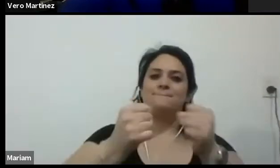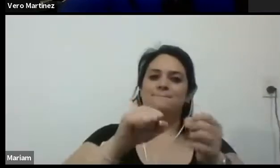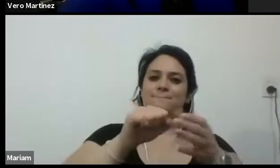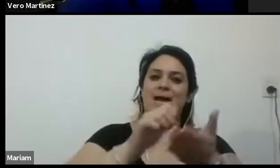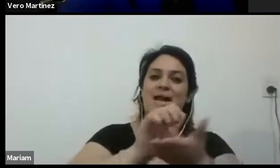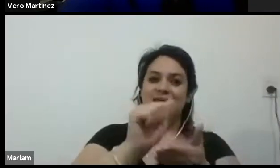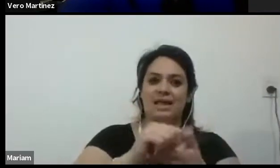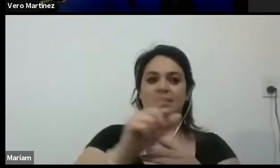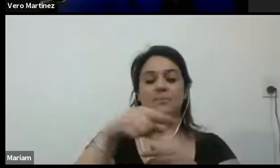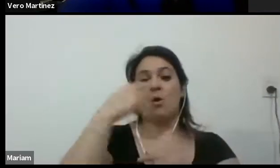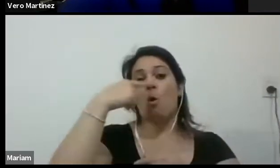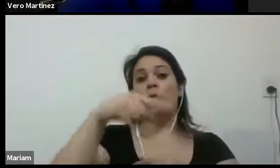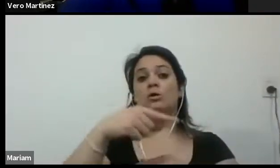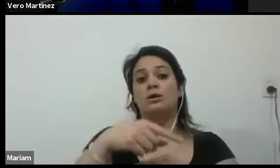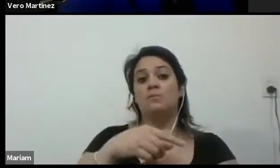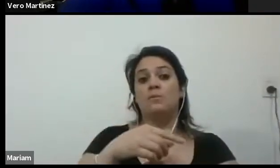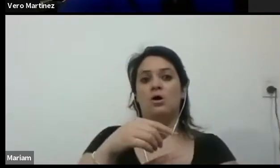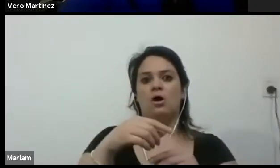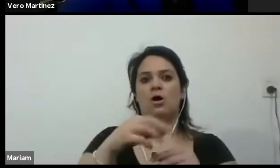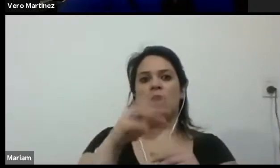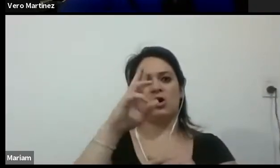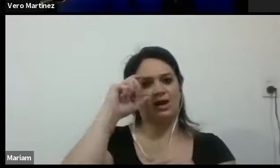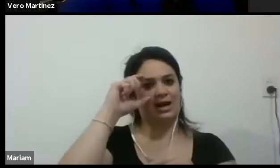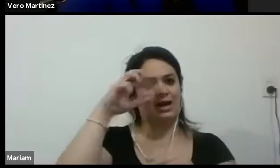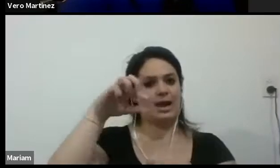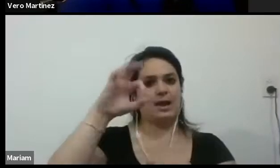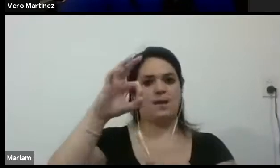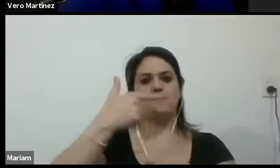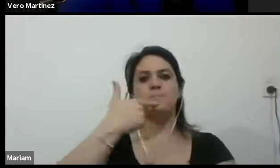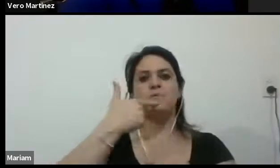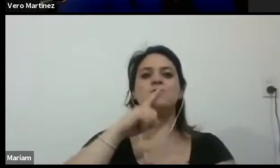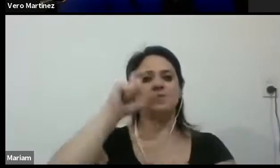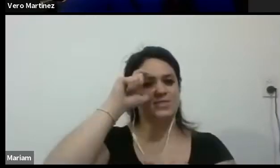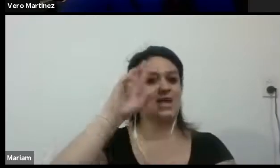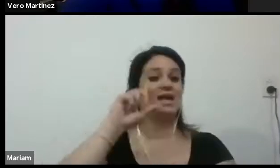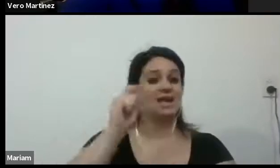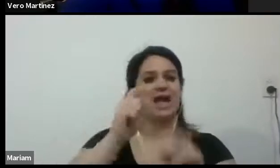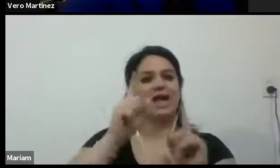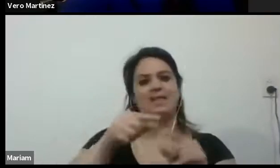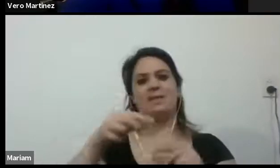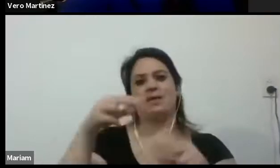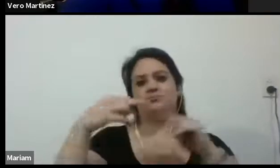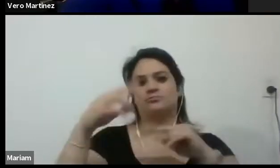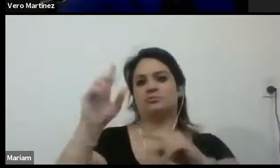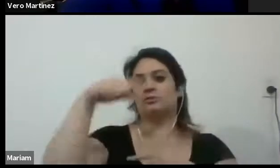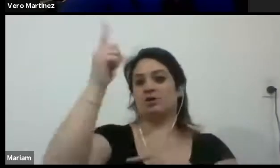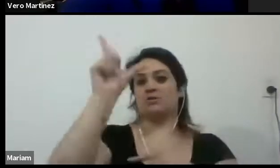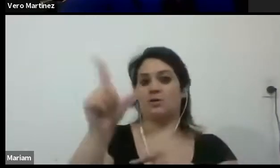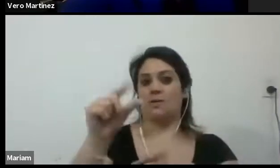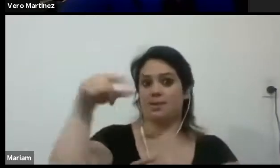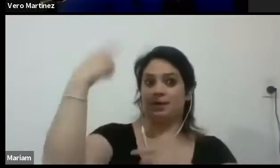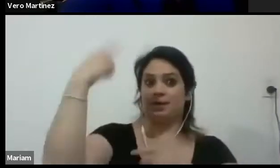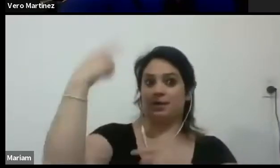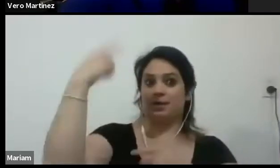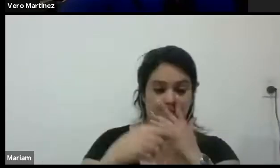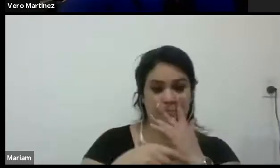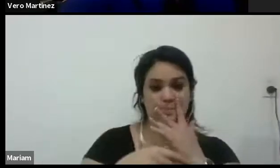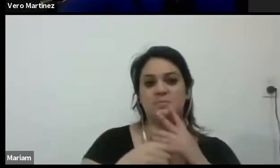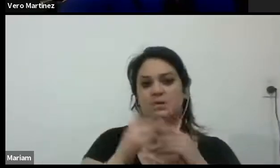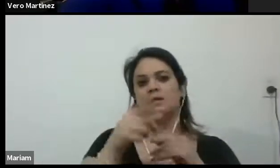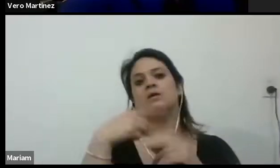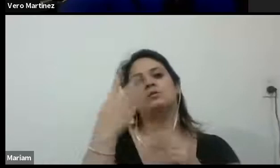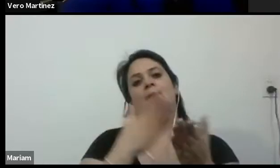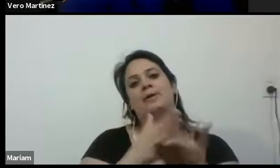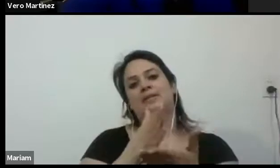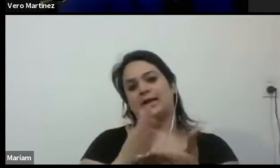repostería y cocina internacional ahí se ven muchas bueno y técnicas de cocina modernizante que es otro otro material donde